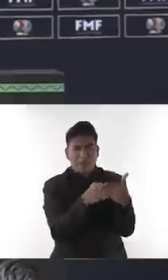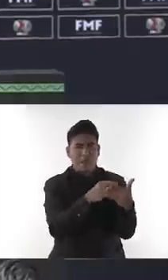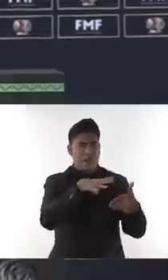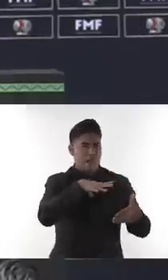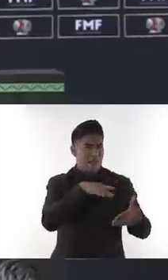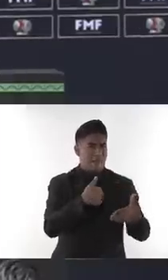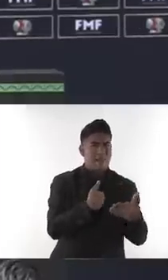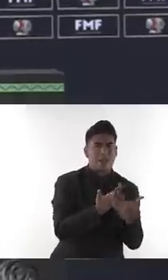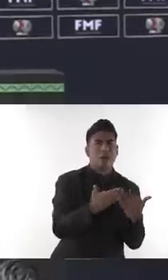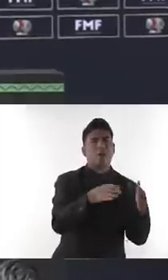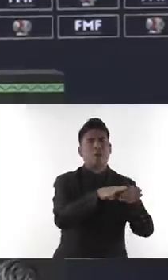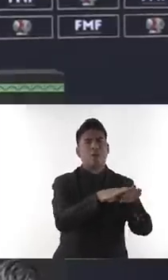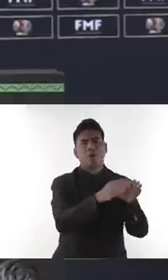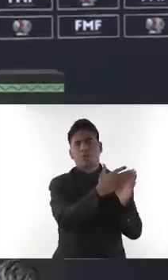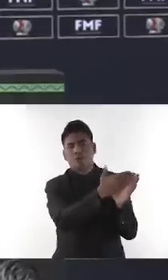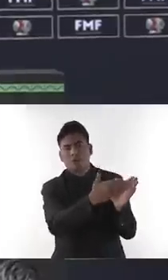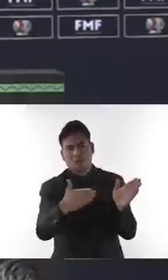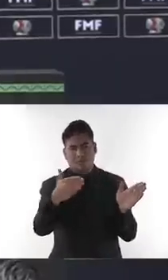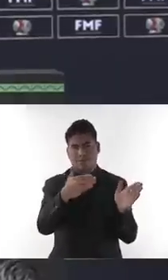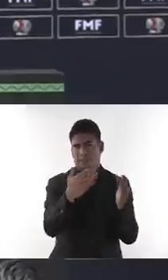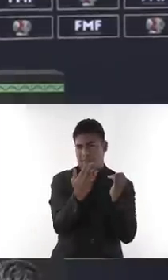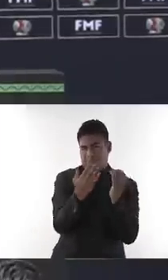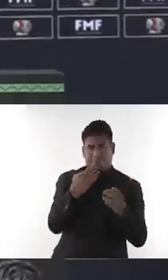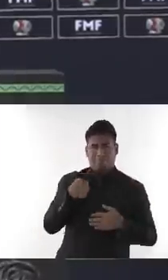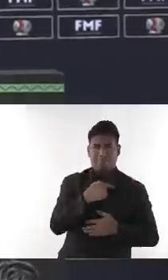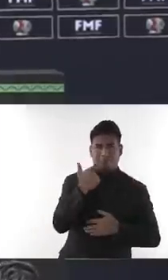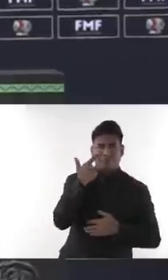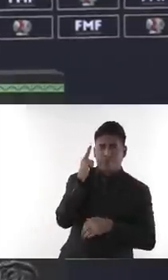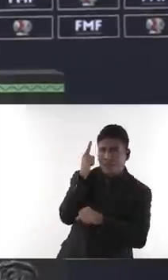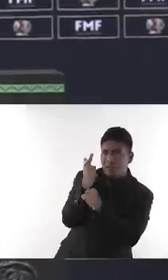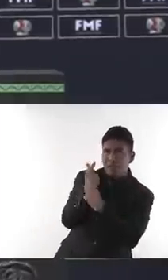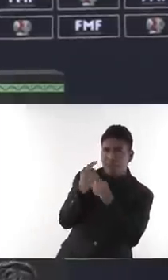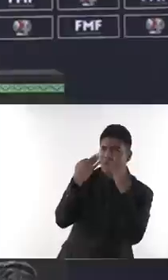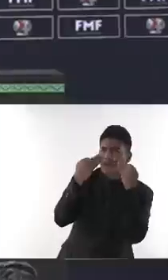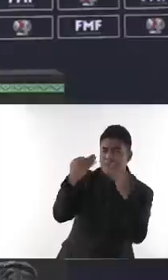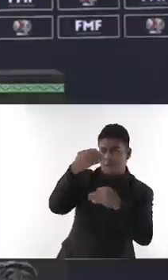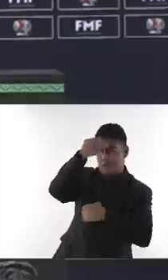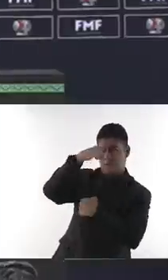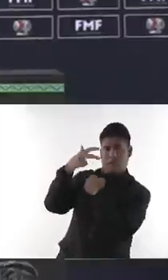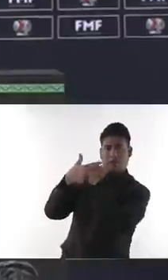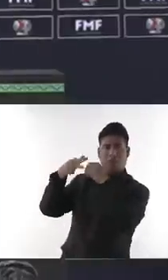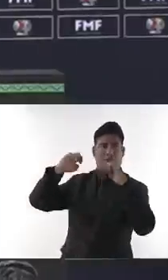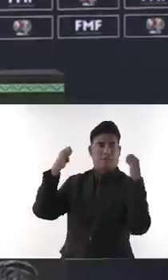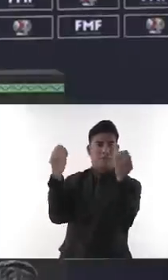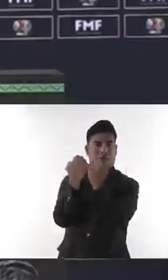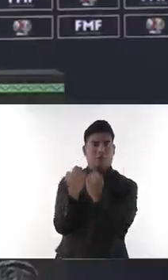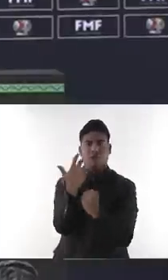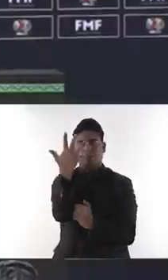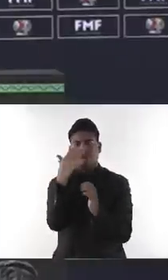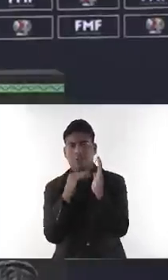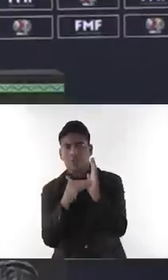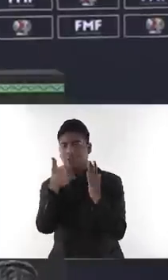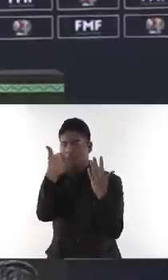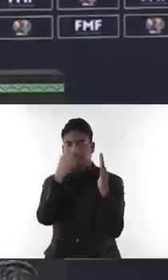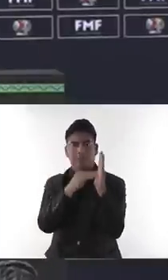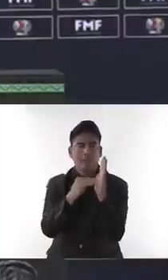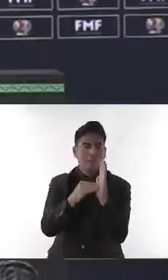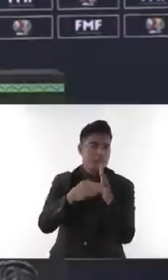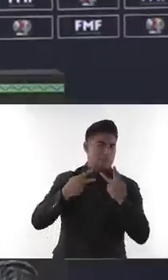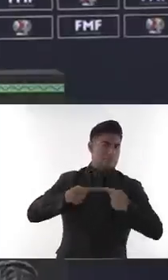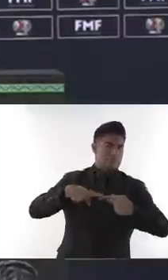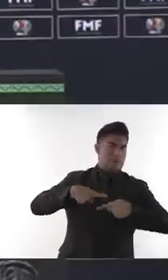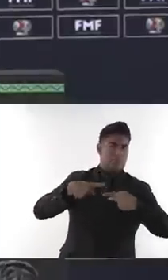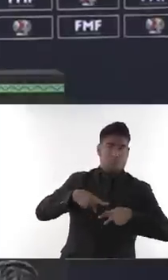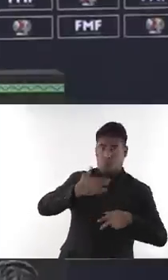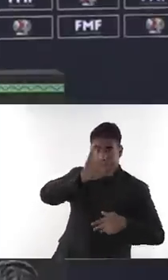de cargos? Pues vemos que en Europa hay estadios de 5,000, 10,000 personas, quizá sea relevante, quizá no, eso lo sabes tú mejor que